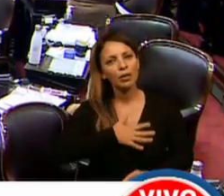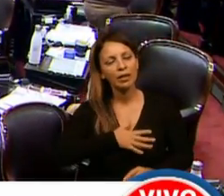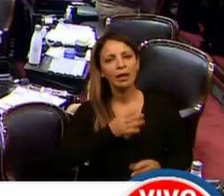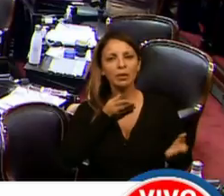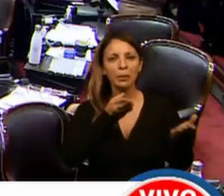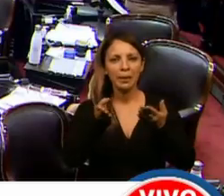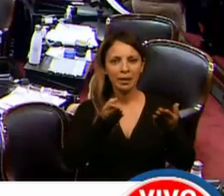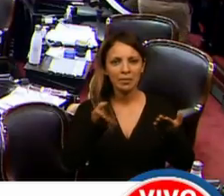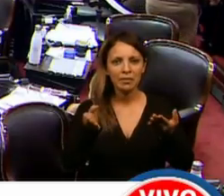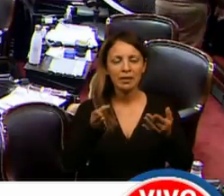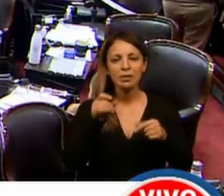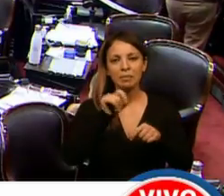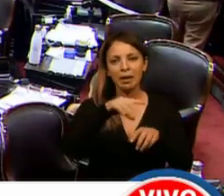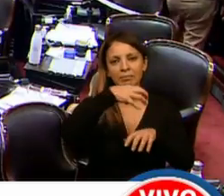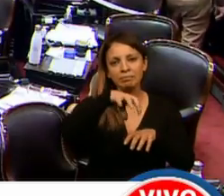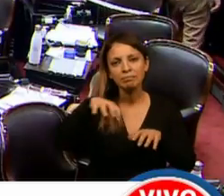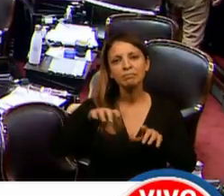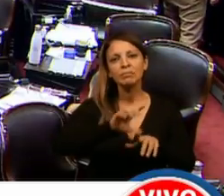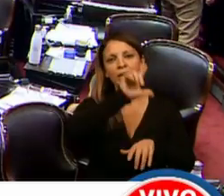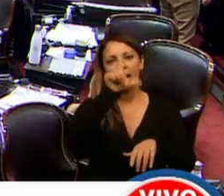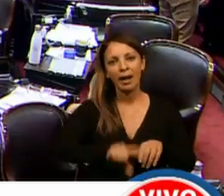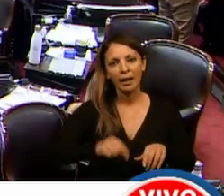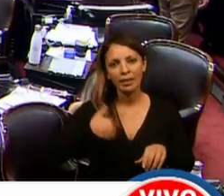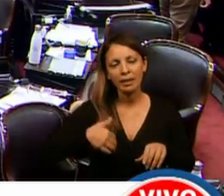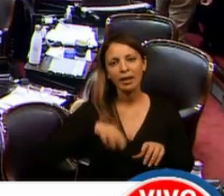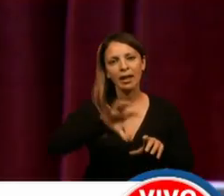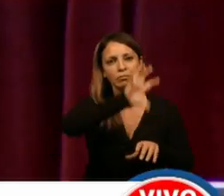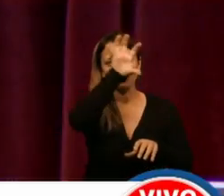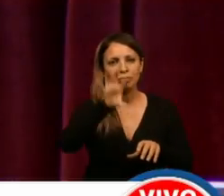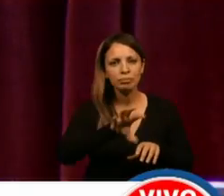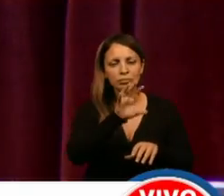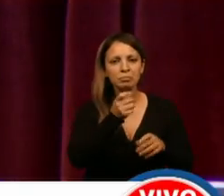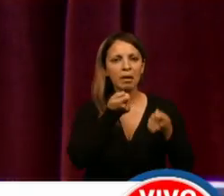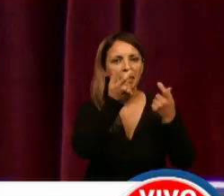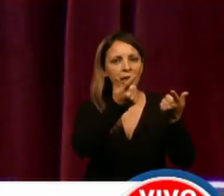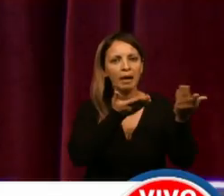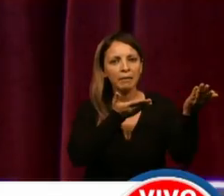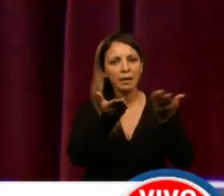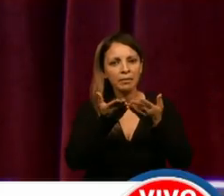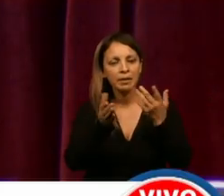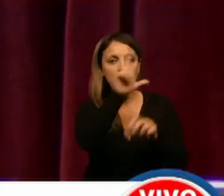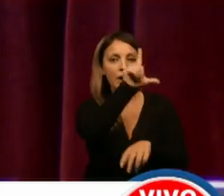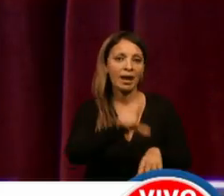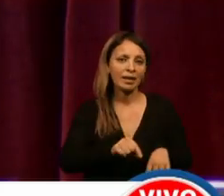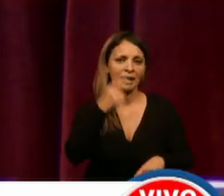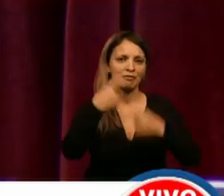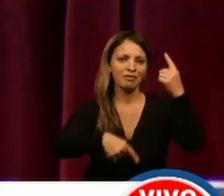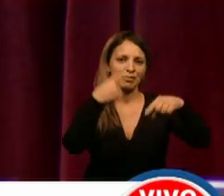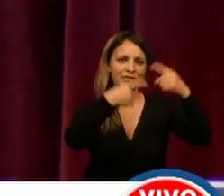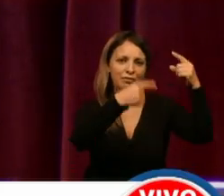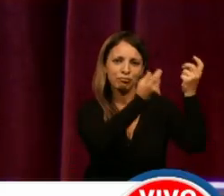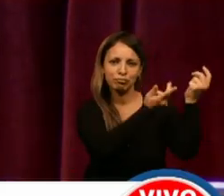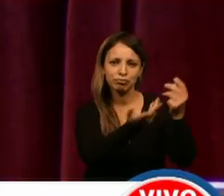para distintos sectores de mi país para distintos sectores de esta argentina amplia diversa plural que la vamos